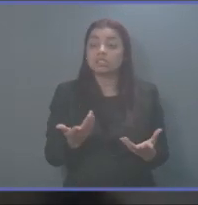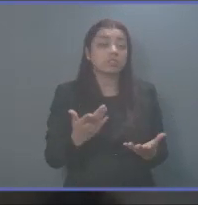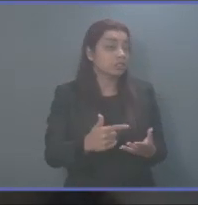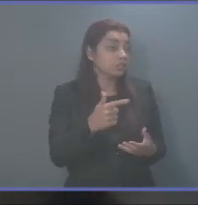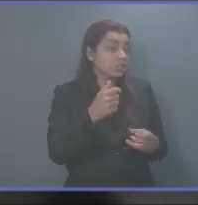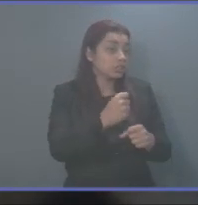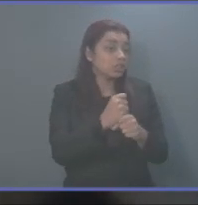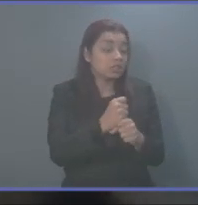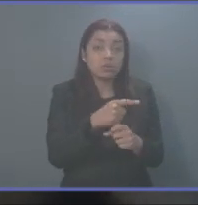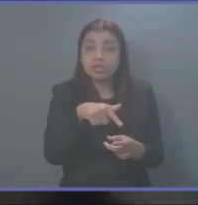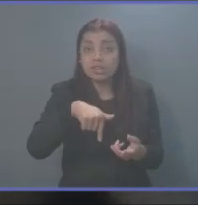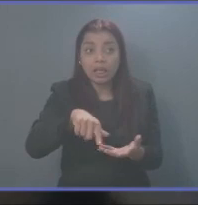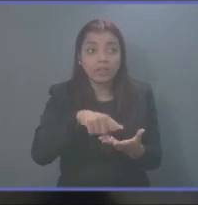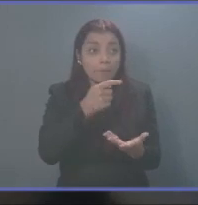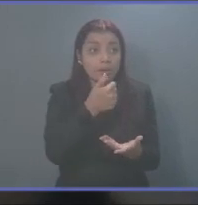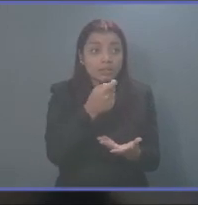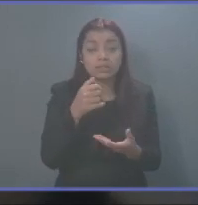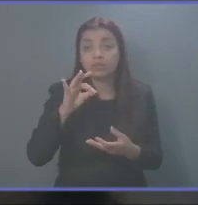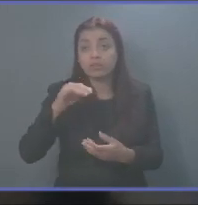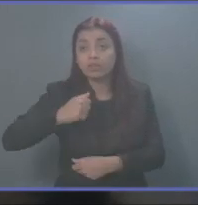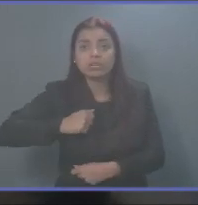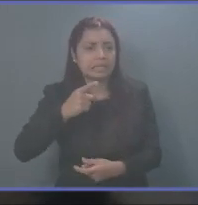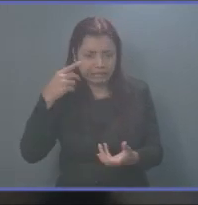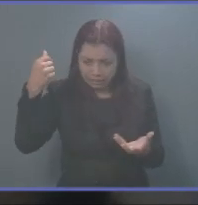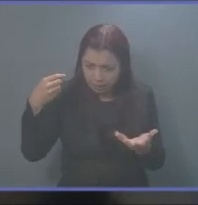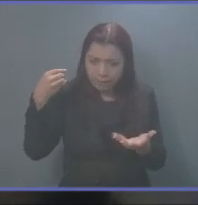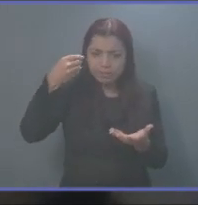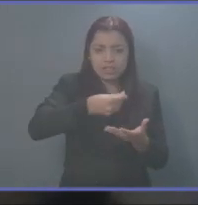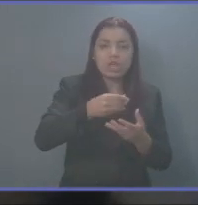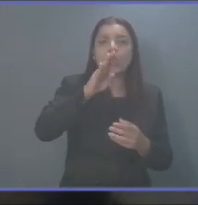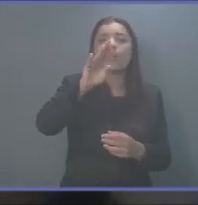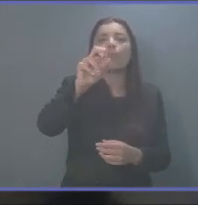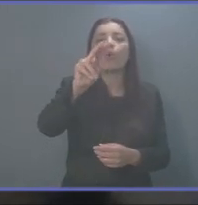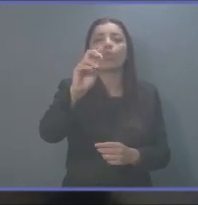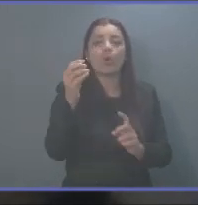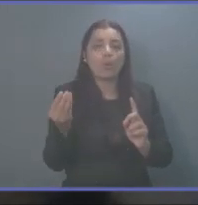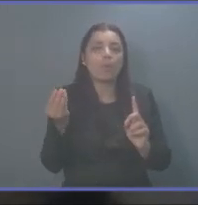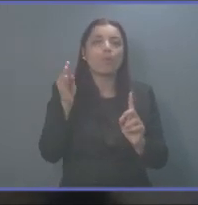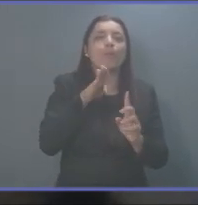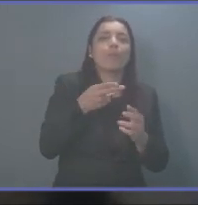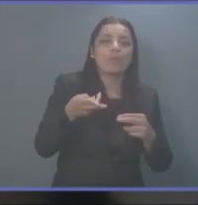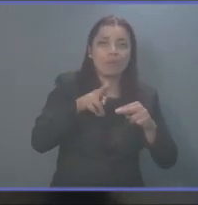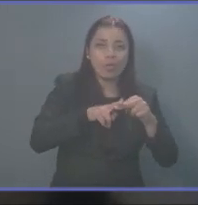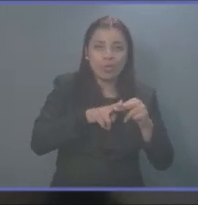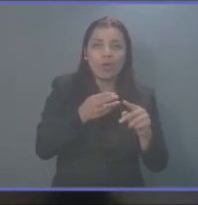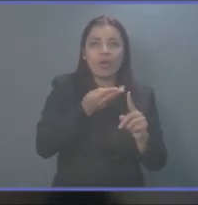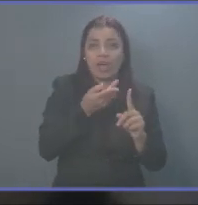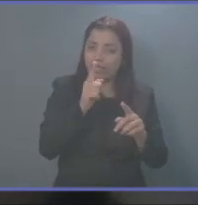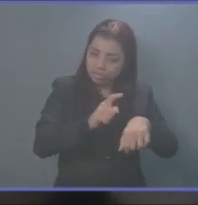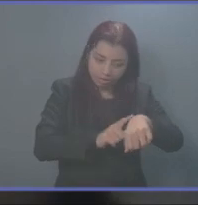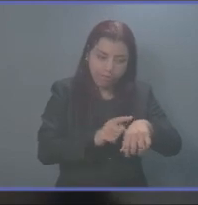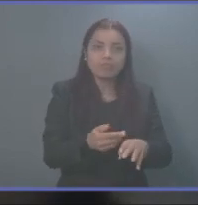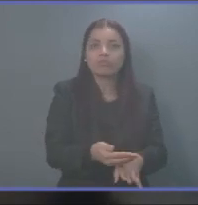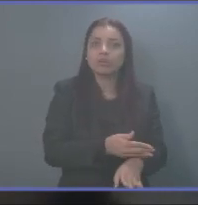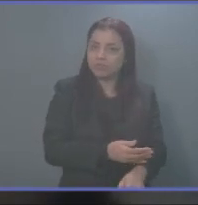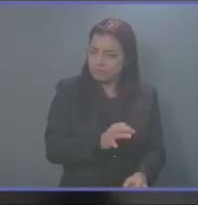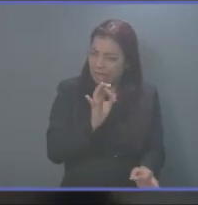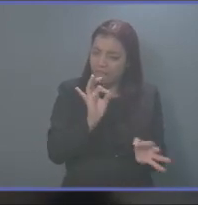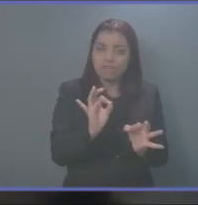cuerpo de seguridad van a tener la oportunidad de recibir su bono a tiempo y no con los retrasos que en ocasiones anteriores había